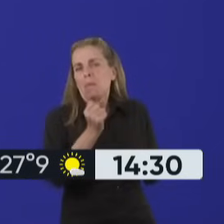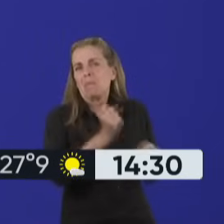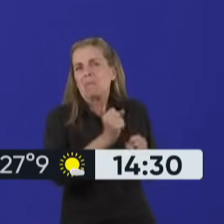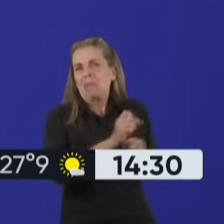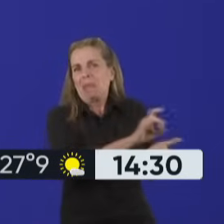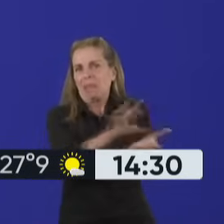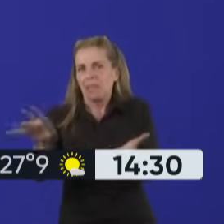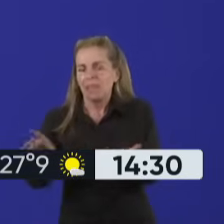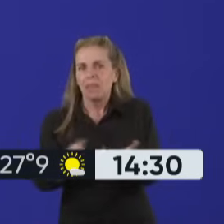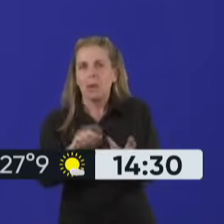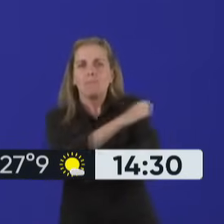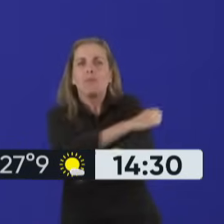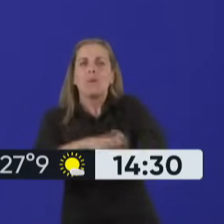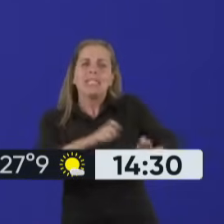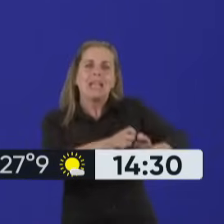y pobres.